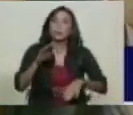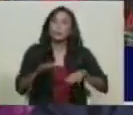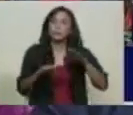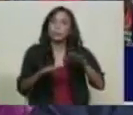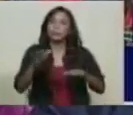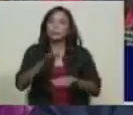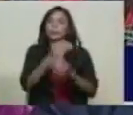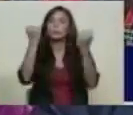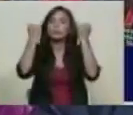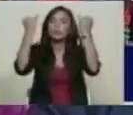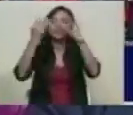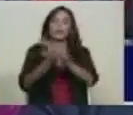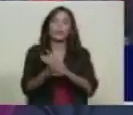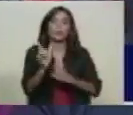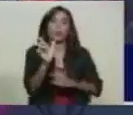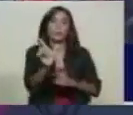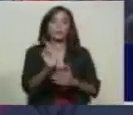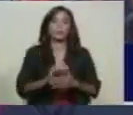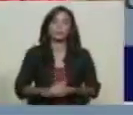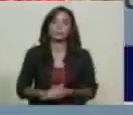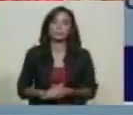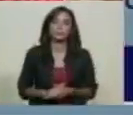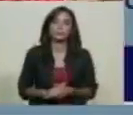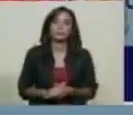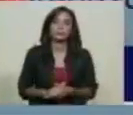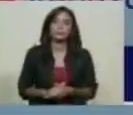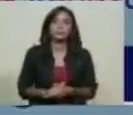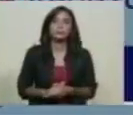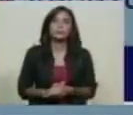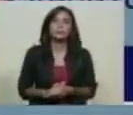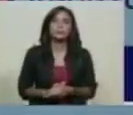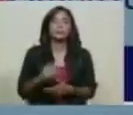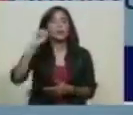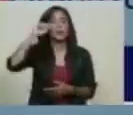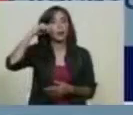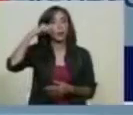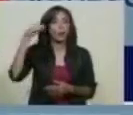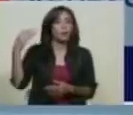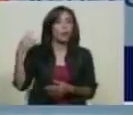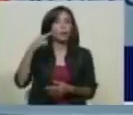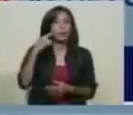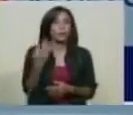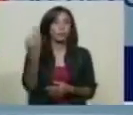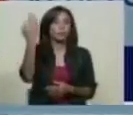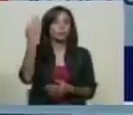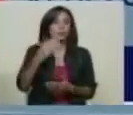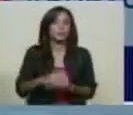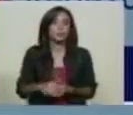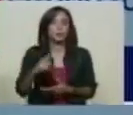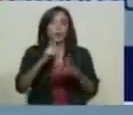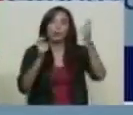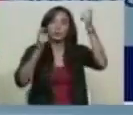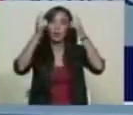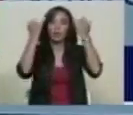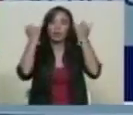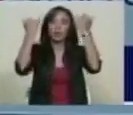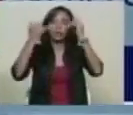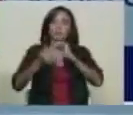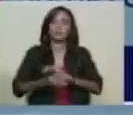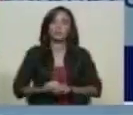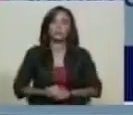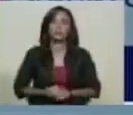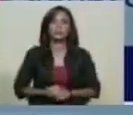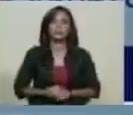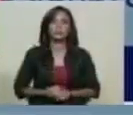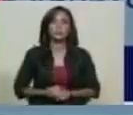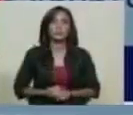Partido Socialista Unido Venezuela. Fresco está aquel día, fresco está aquel día, que el comandante Chávez desde